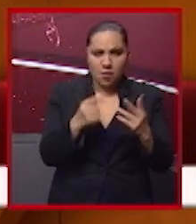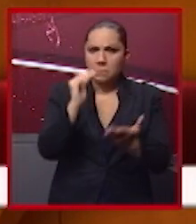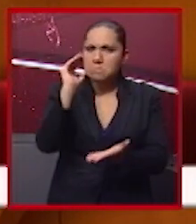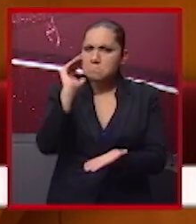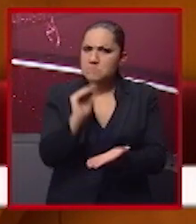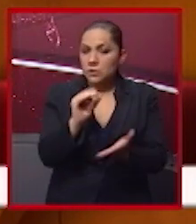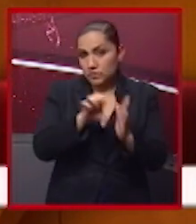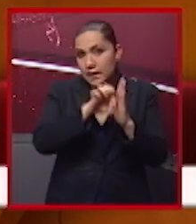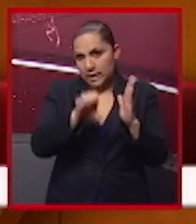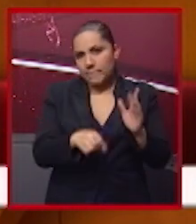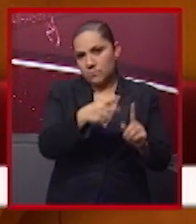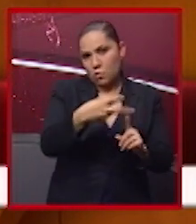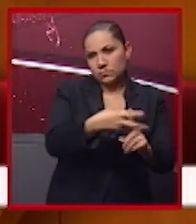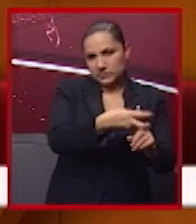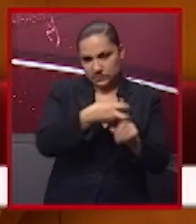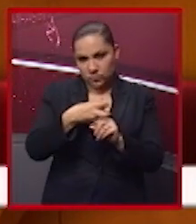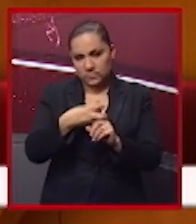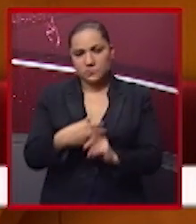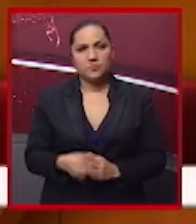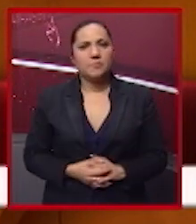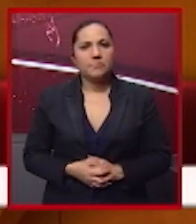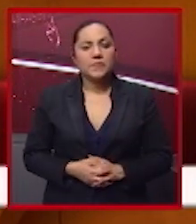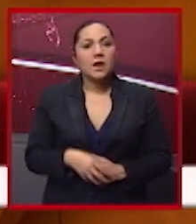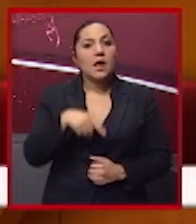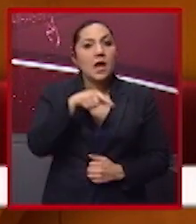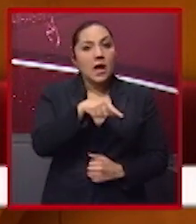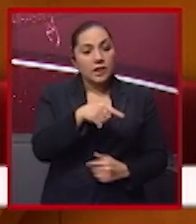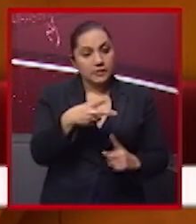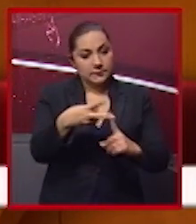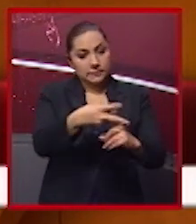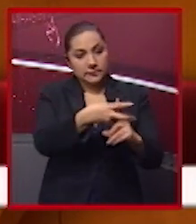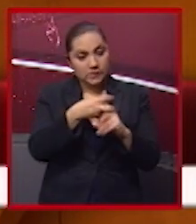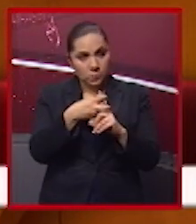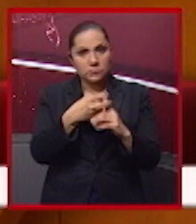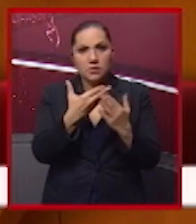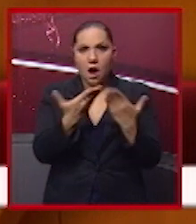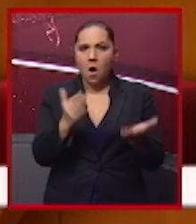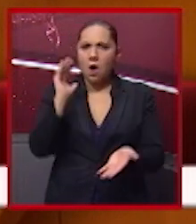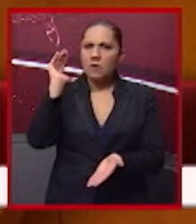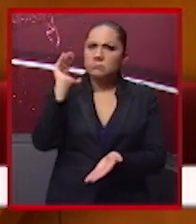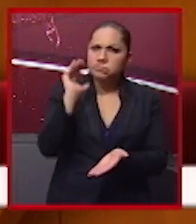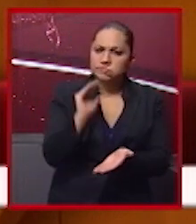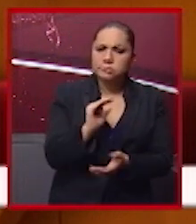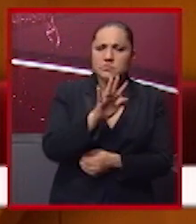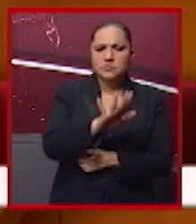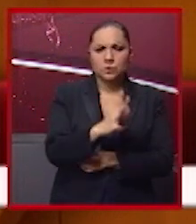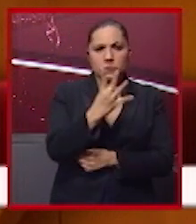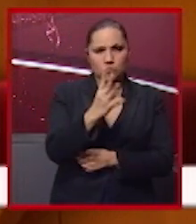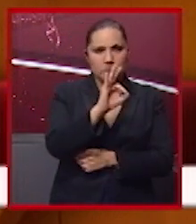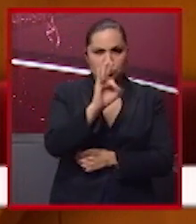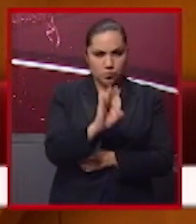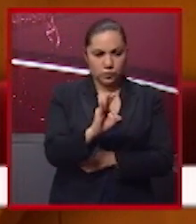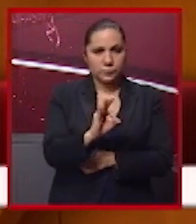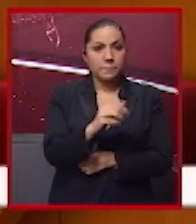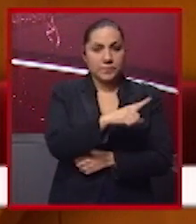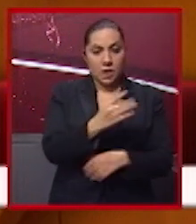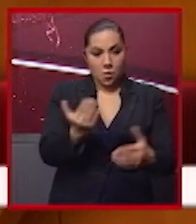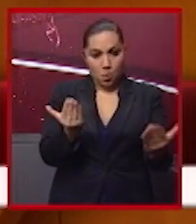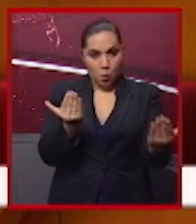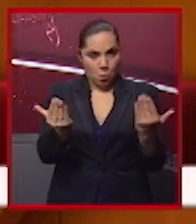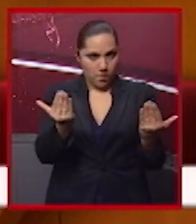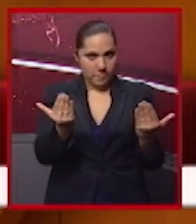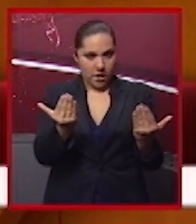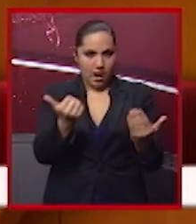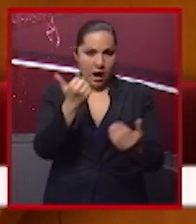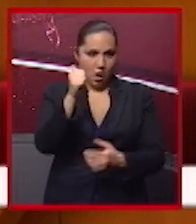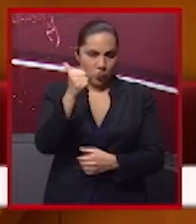Reducir la incidencia del delito de secuestro en 54% al comparar agosto del 2018